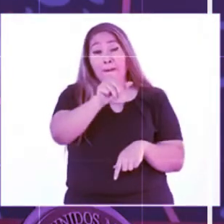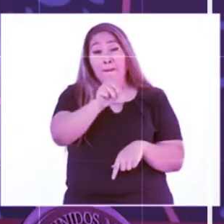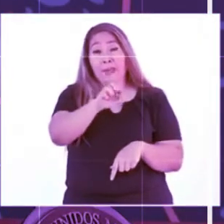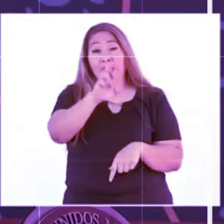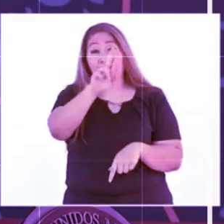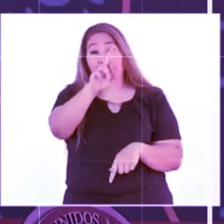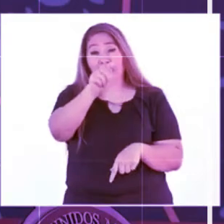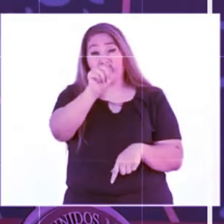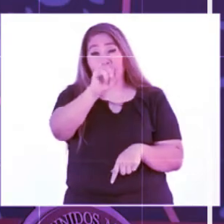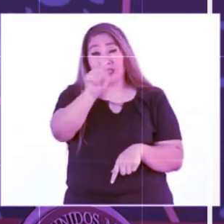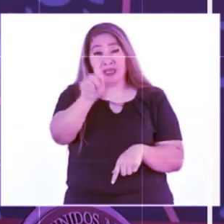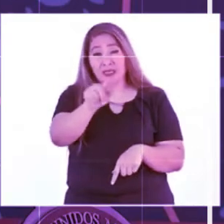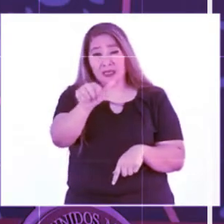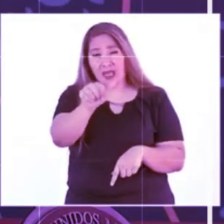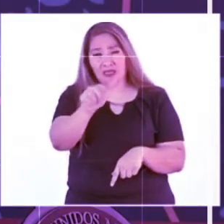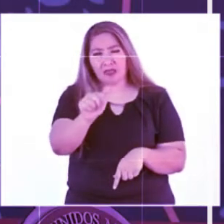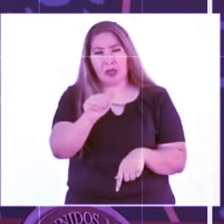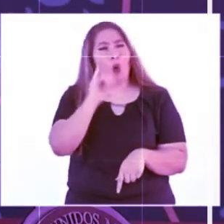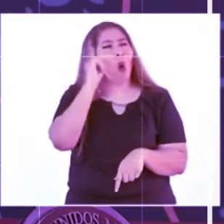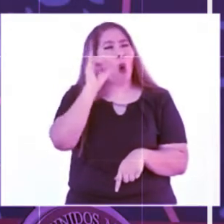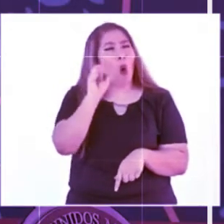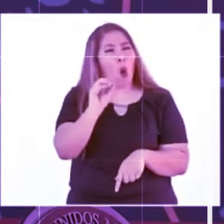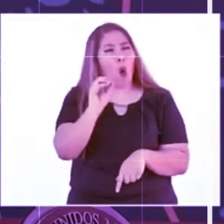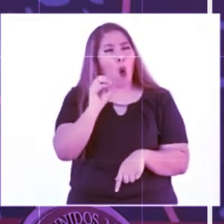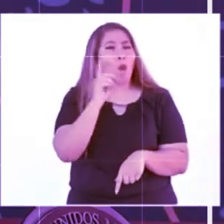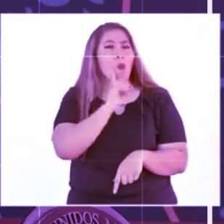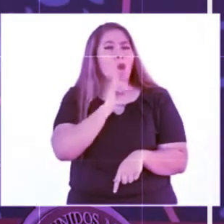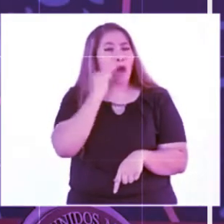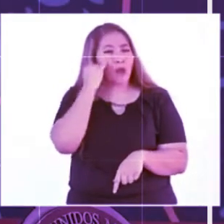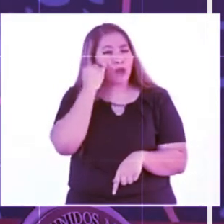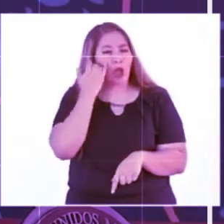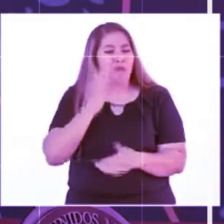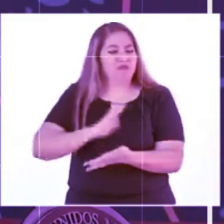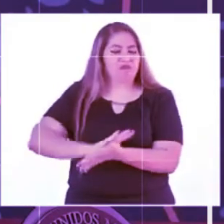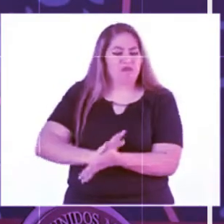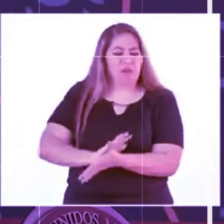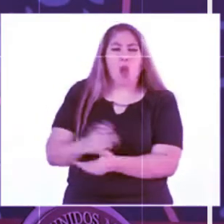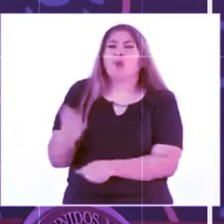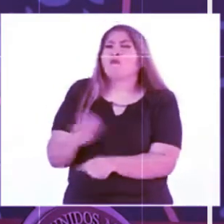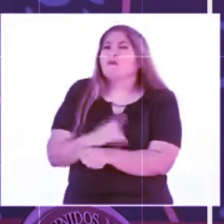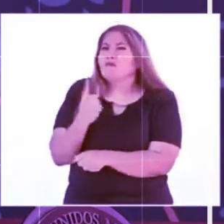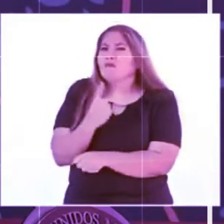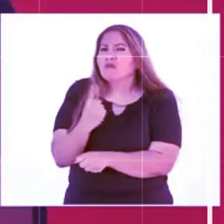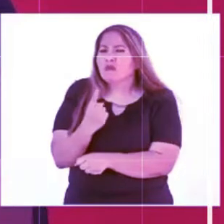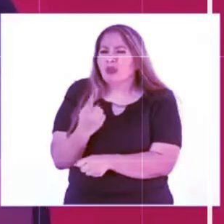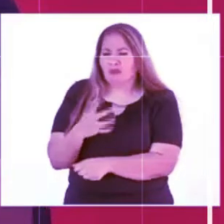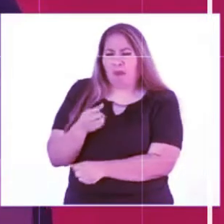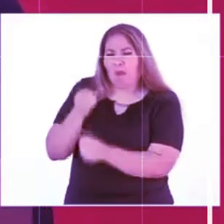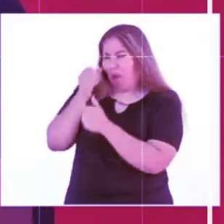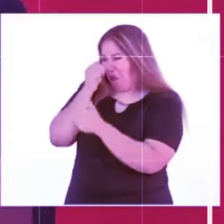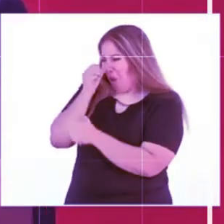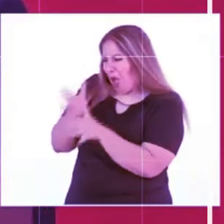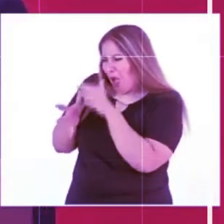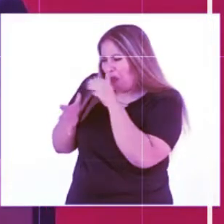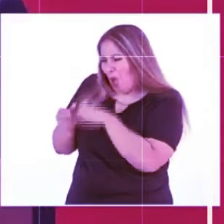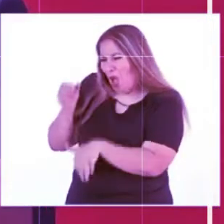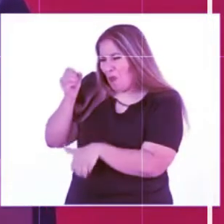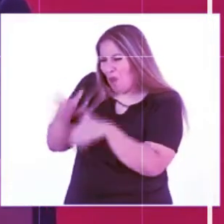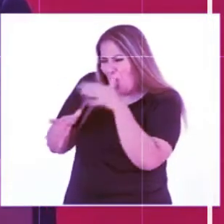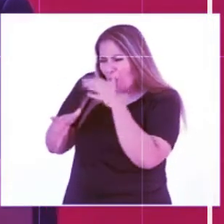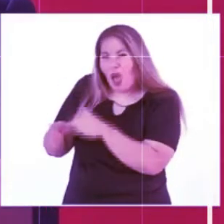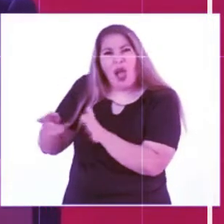mestizas. La discriminación se sustentaba en lo más vil y ofensivo.